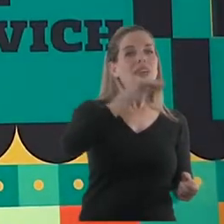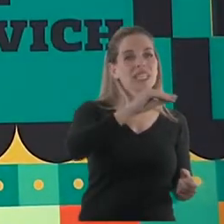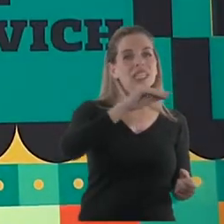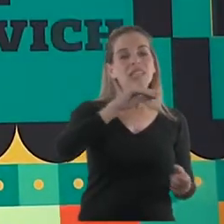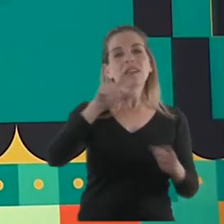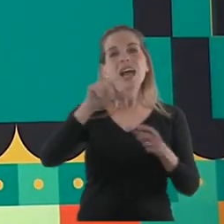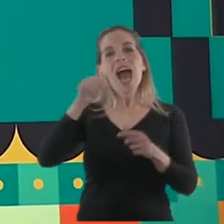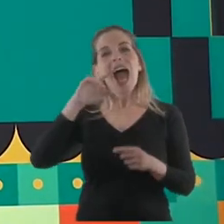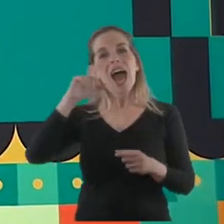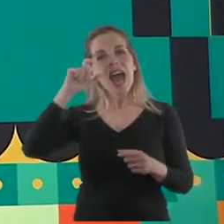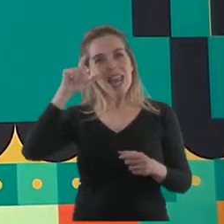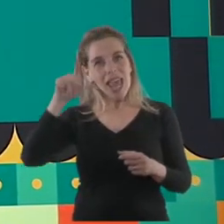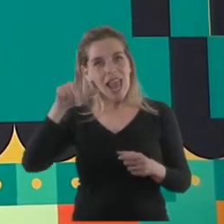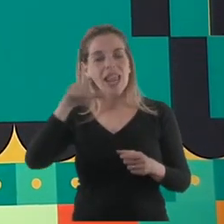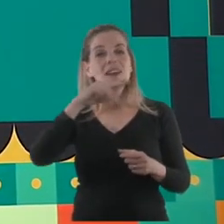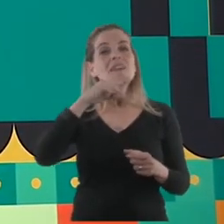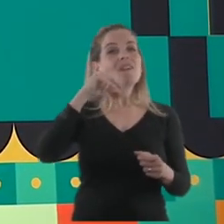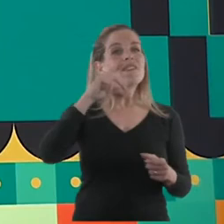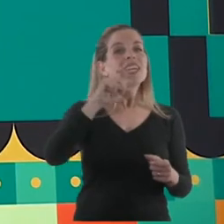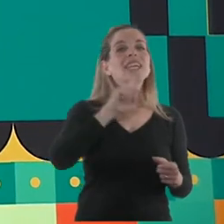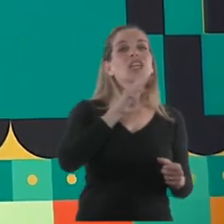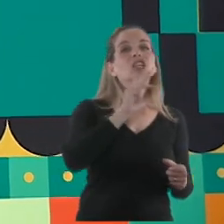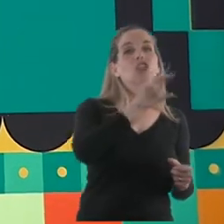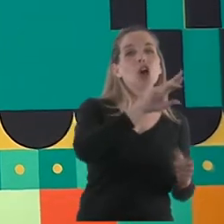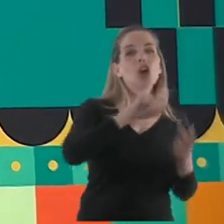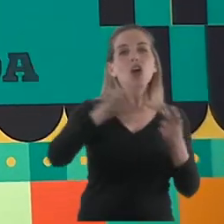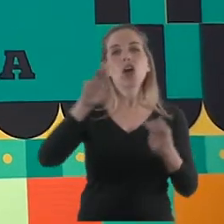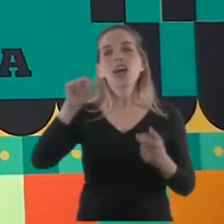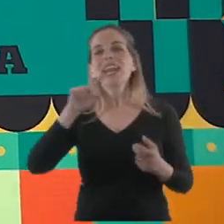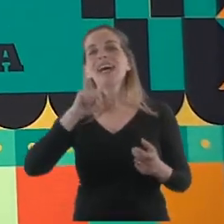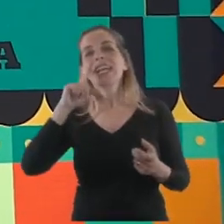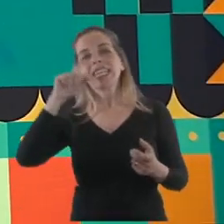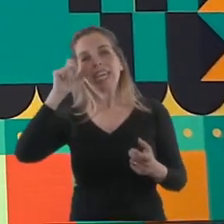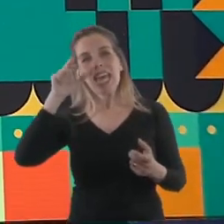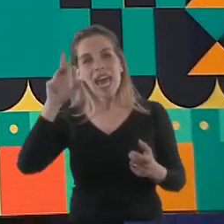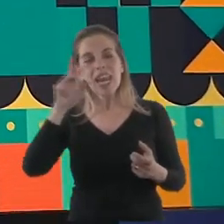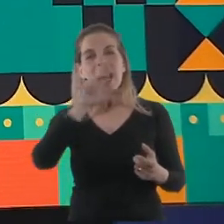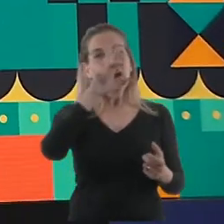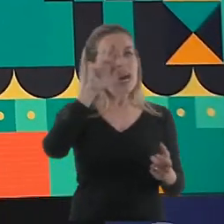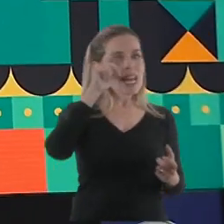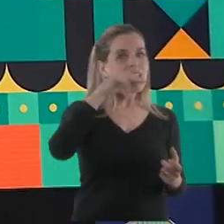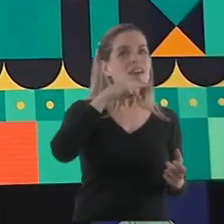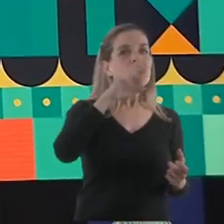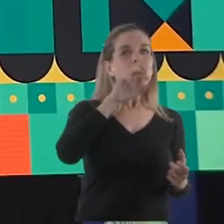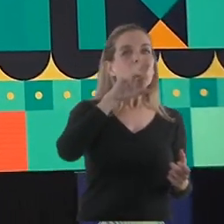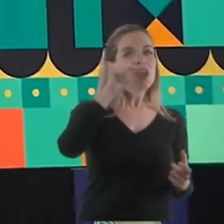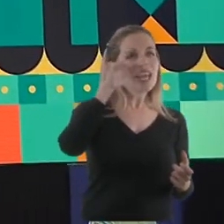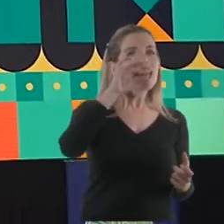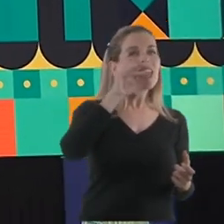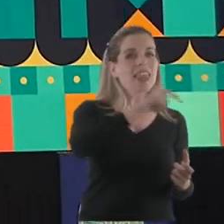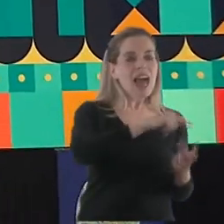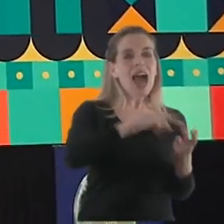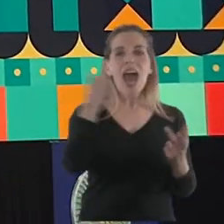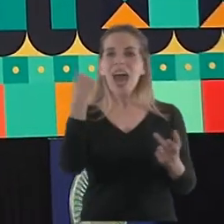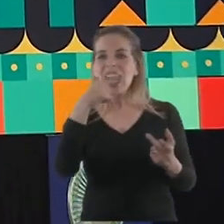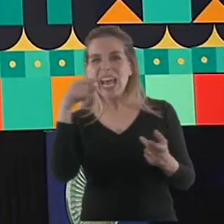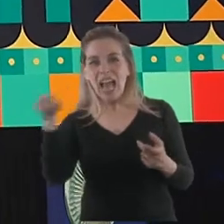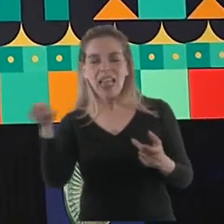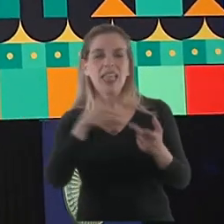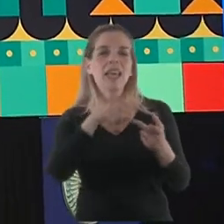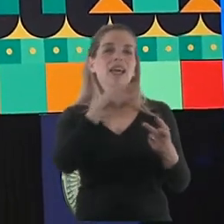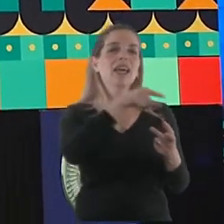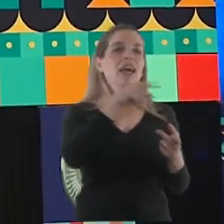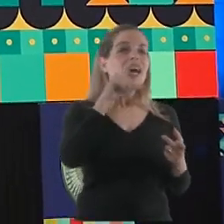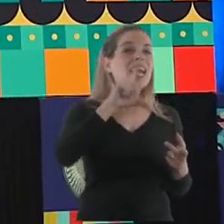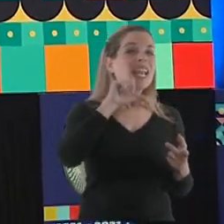Rabinovich, Víctor Ramos, Hugo Ratier, Juan Carlos Reboreda, Héctor Recalde, Jorge Rendo,